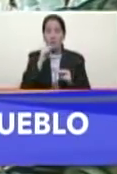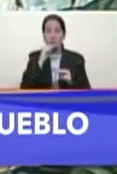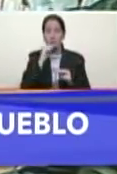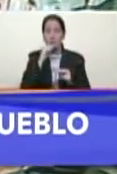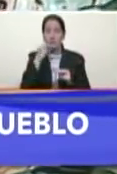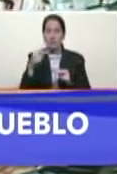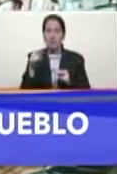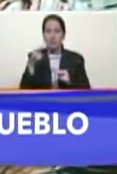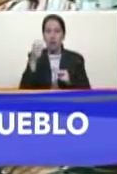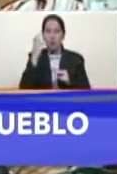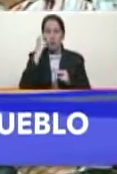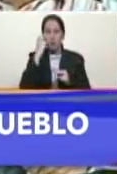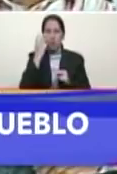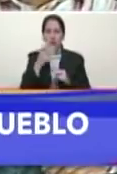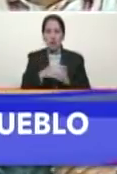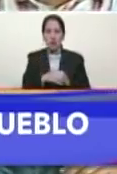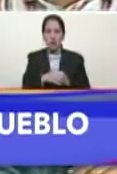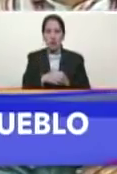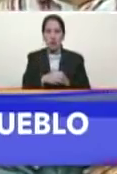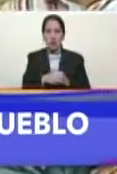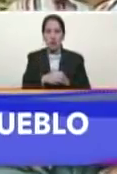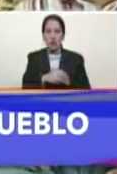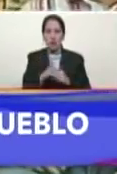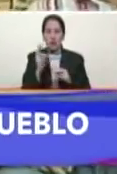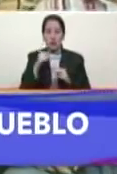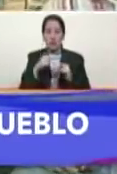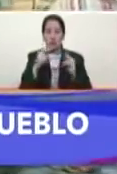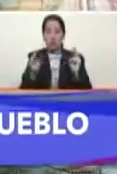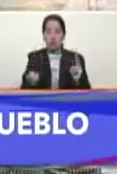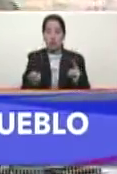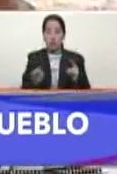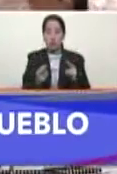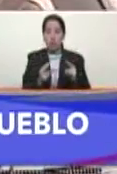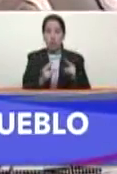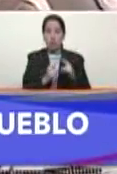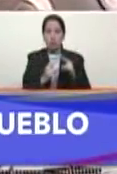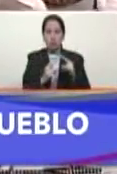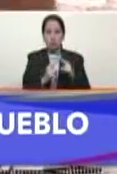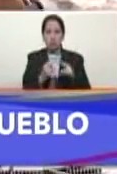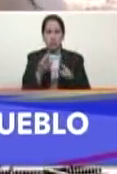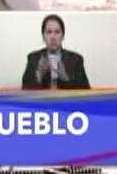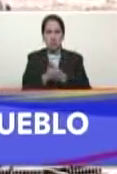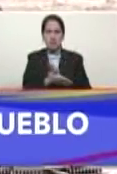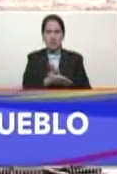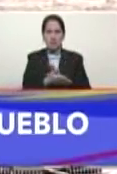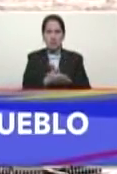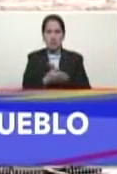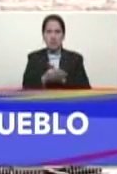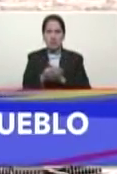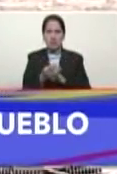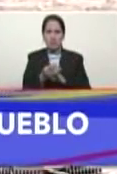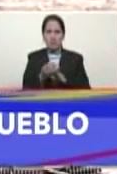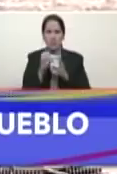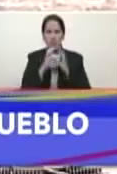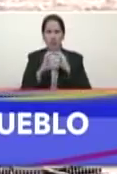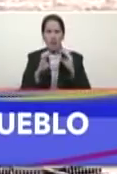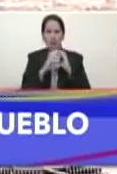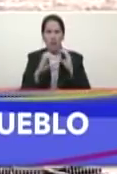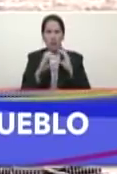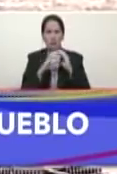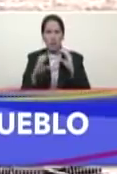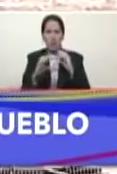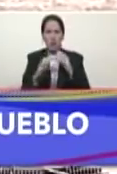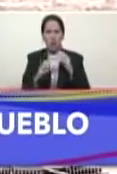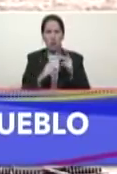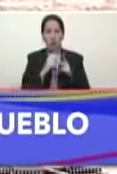los puentes fronterizos de Cúcuta. Tuvimos que resistir nosotros. Trataron de meter camiones con productos